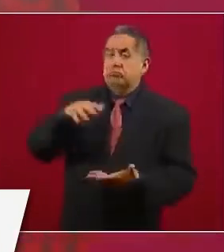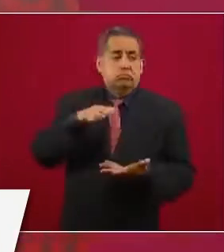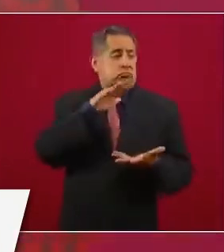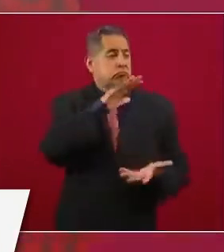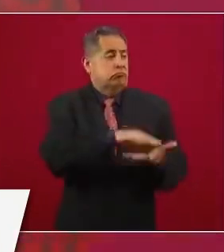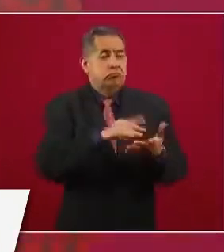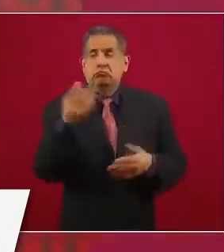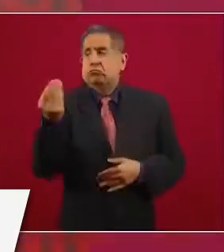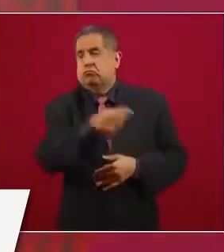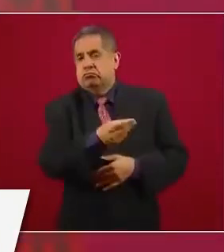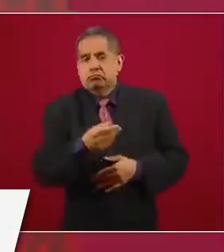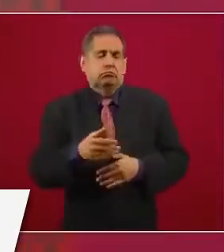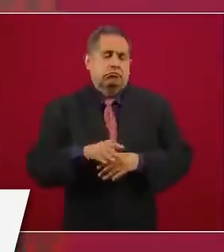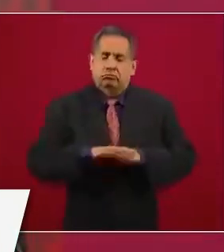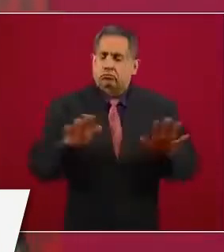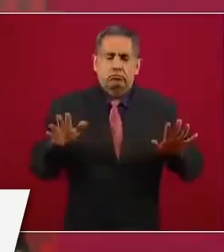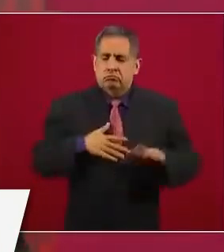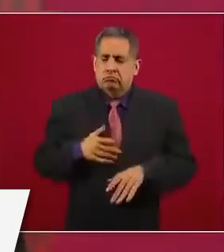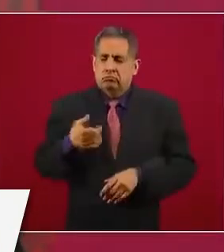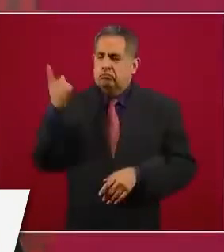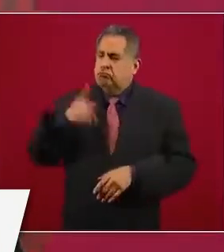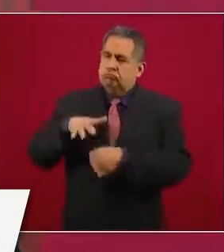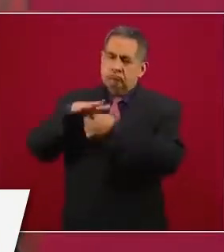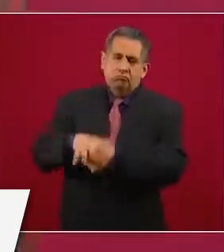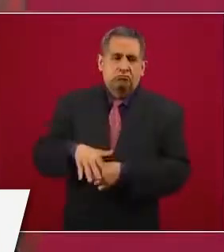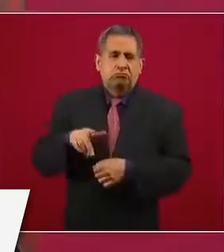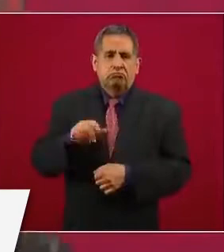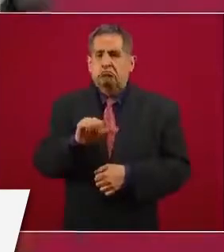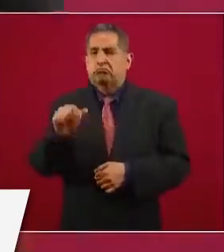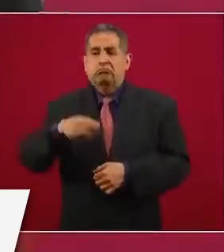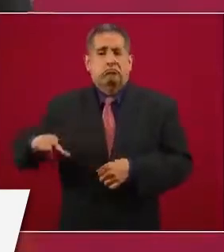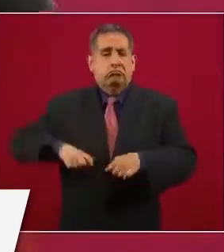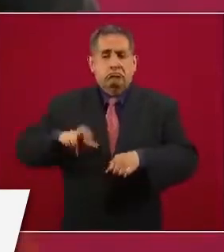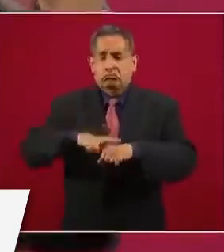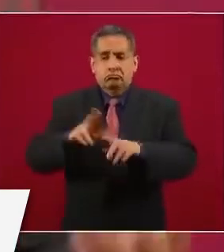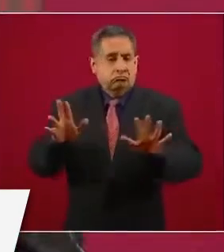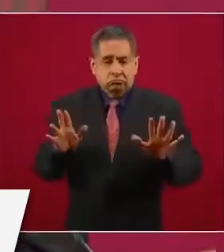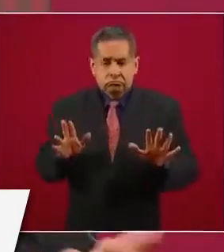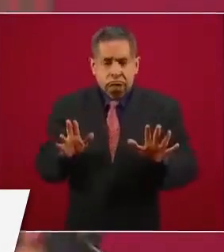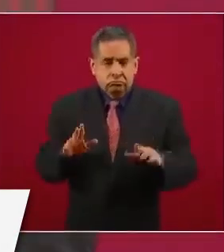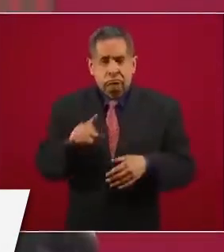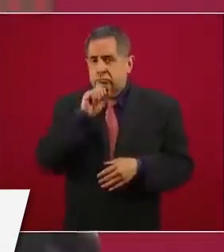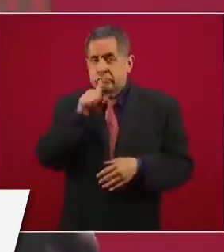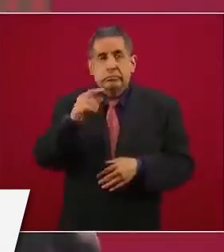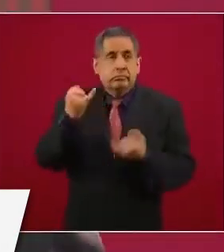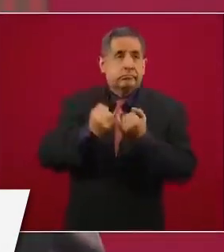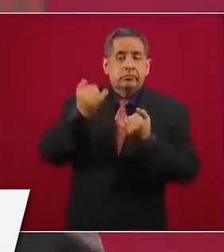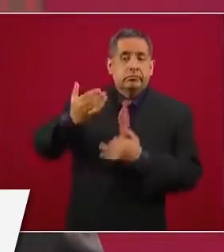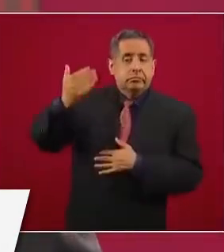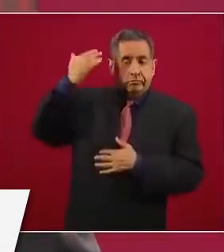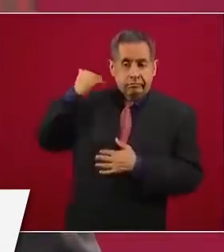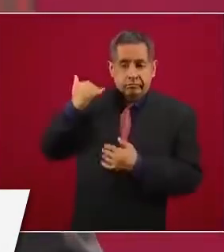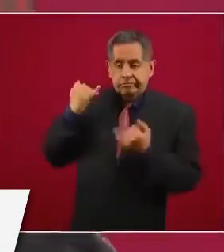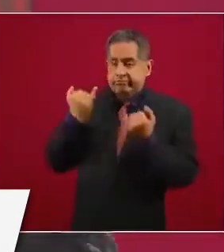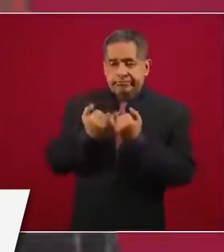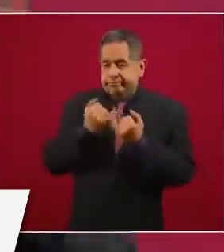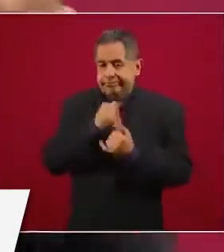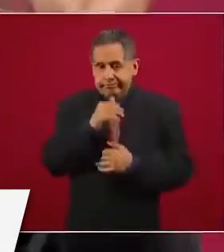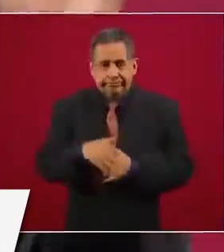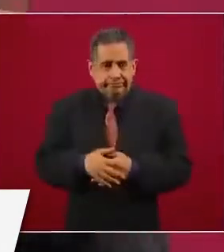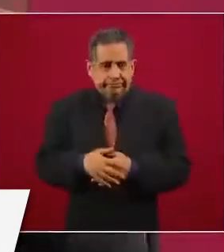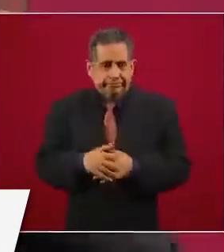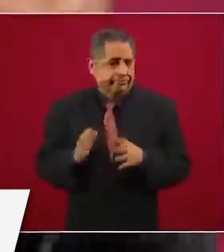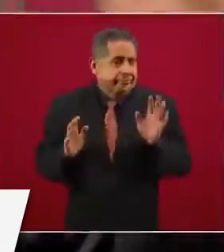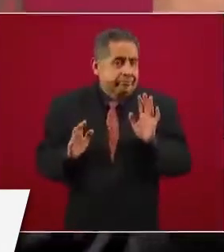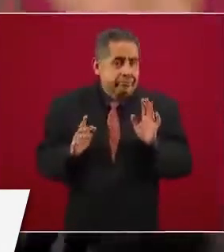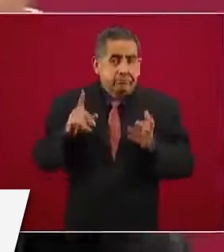a ningún gobernador. O sea, no es el tiempo de antes, que tenían no sé